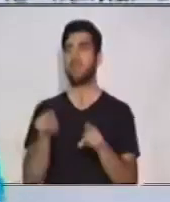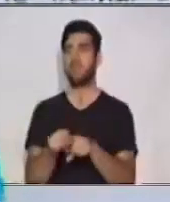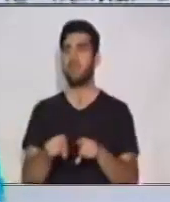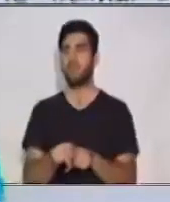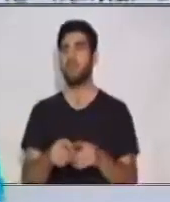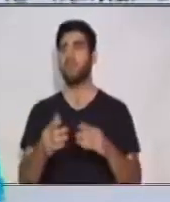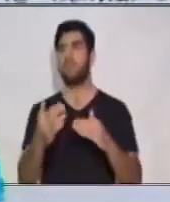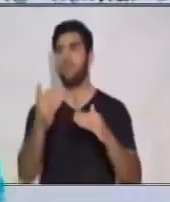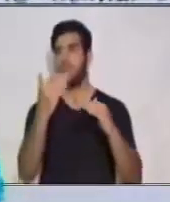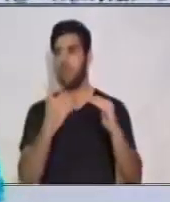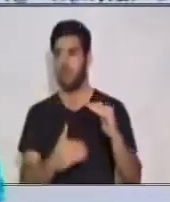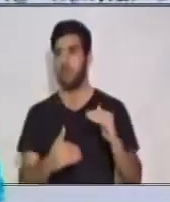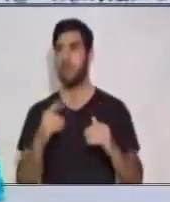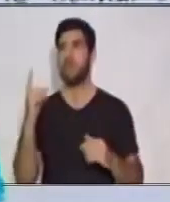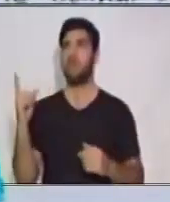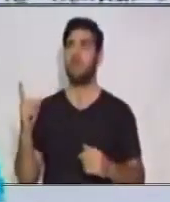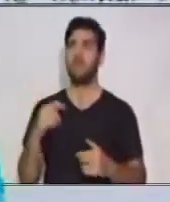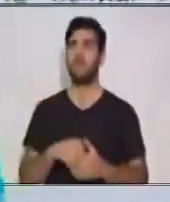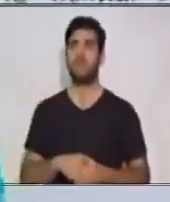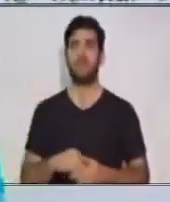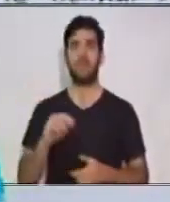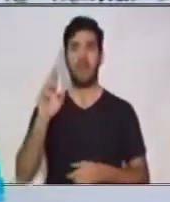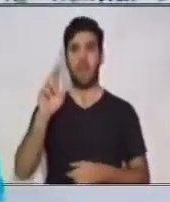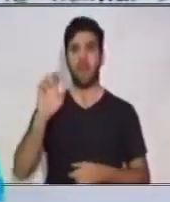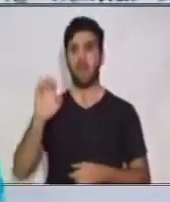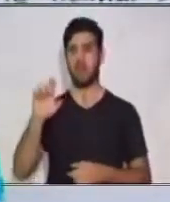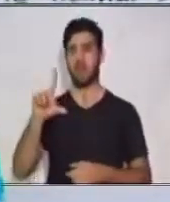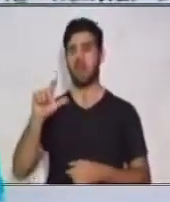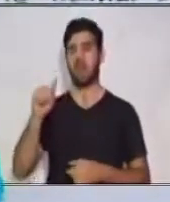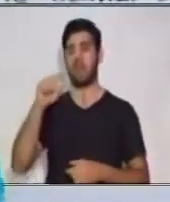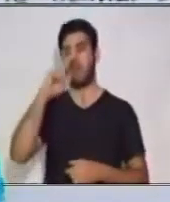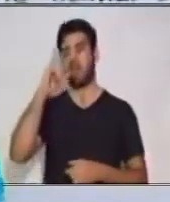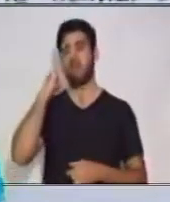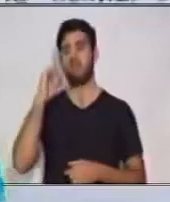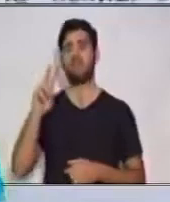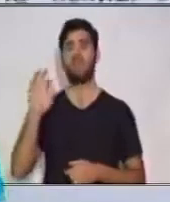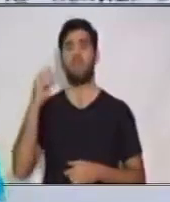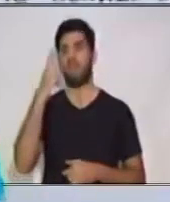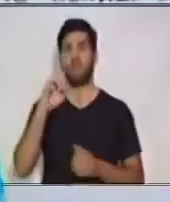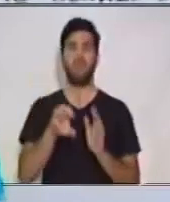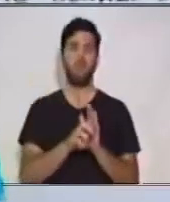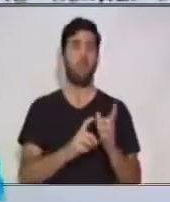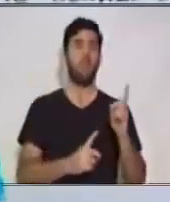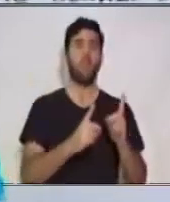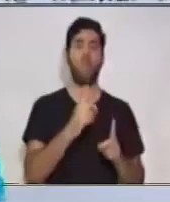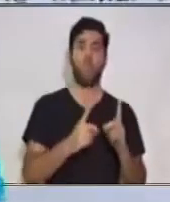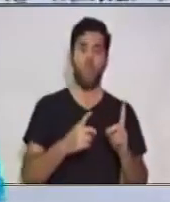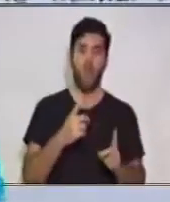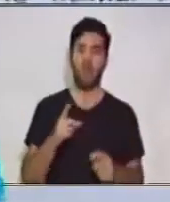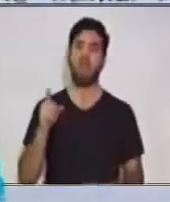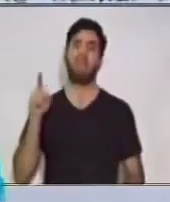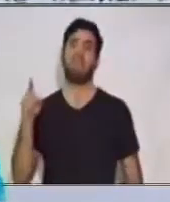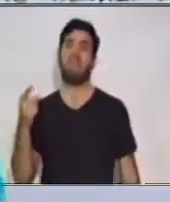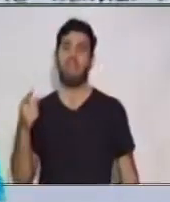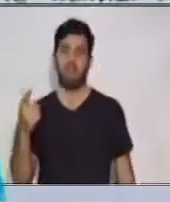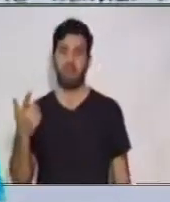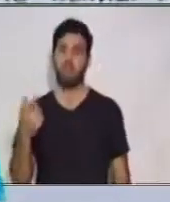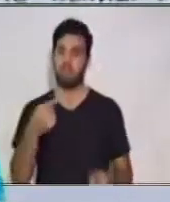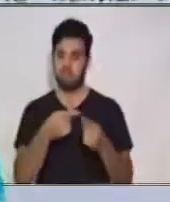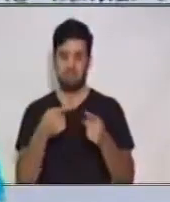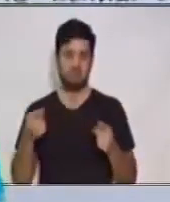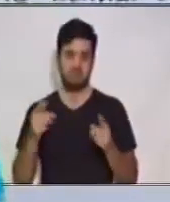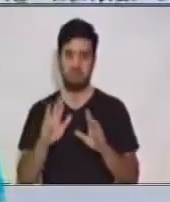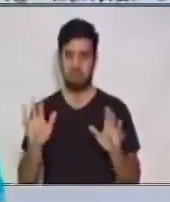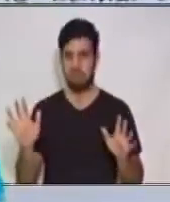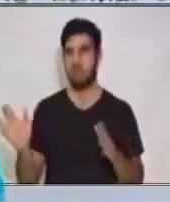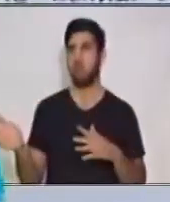poder identificar los pronombres relativos, que pueden ser cuál, cuyo y quién. Y así es entonces